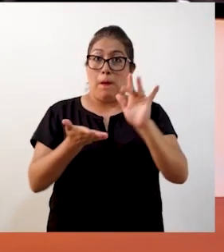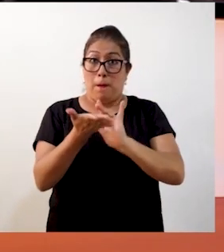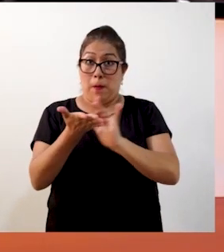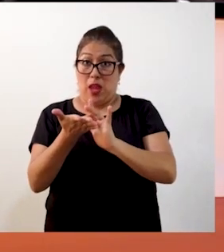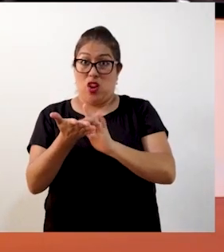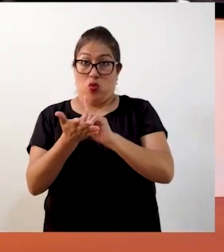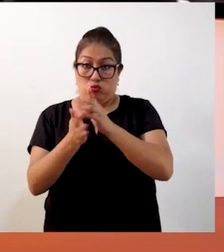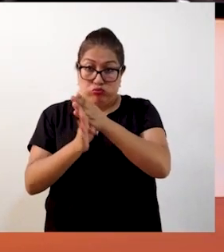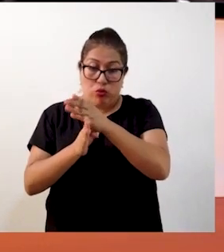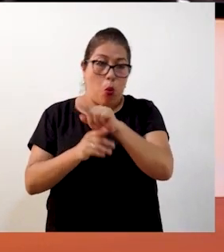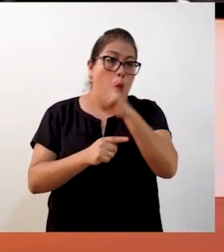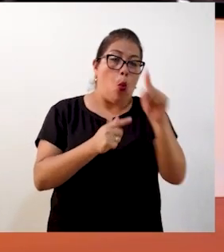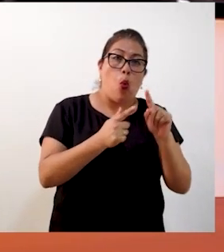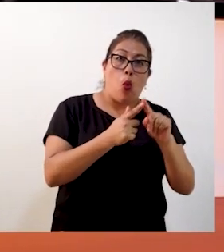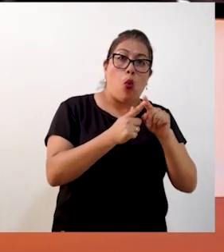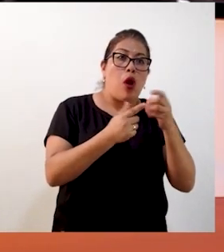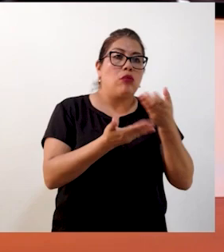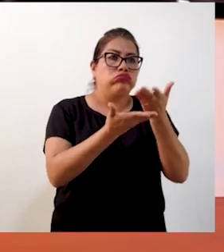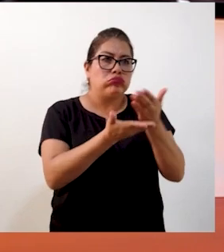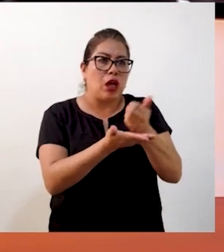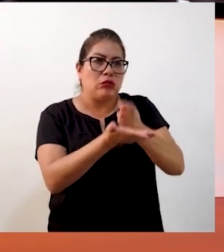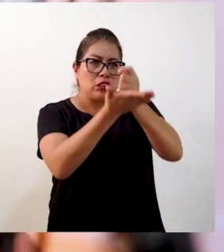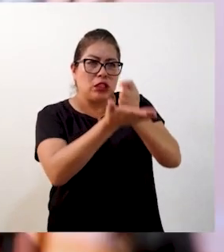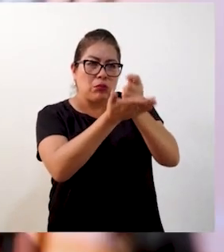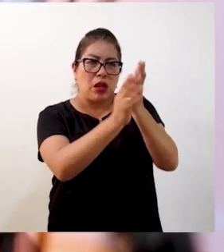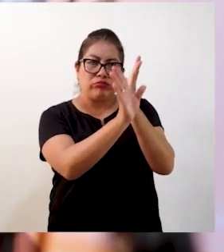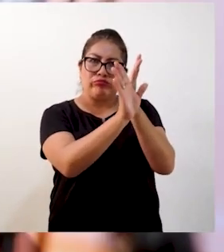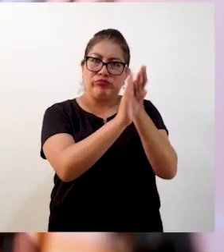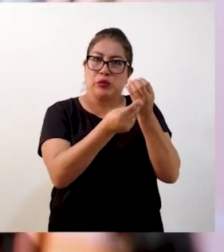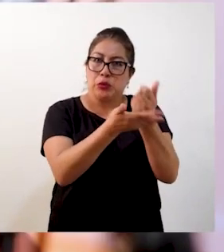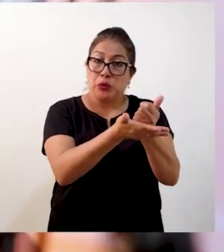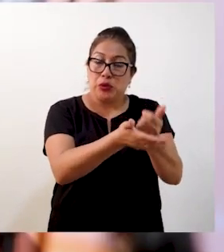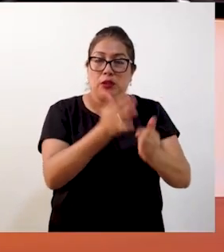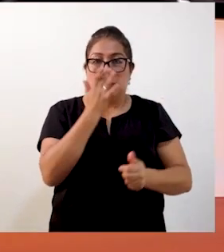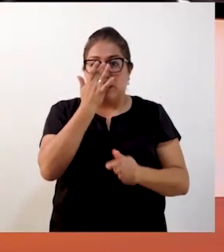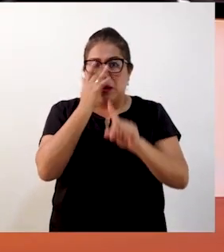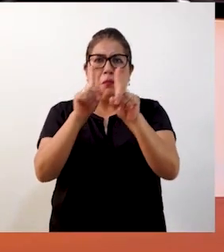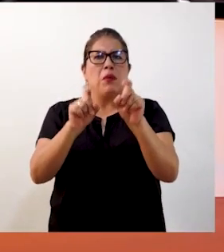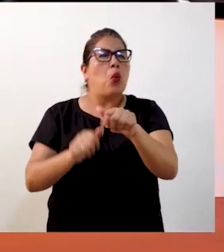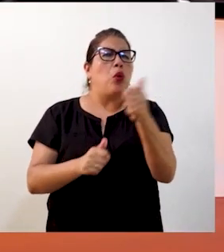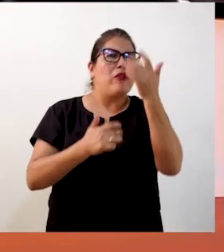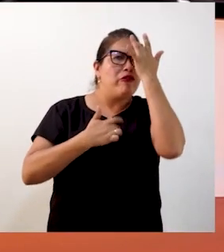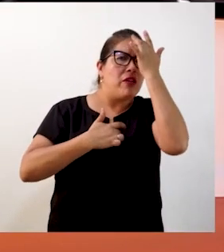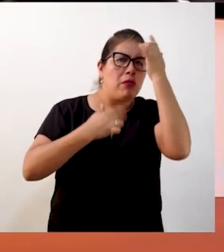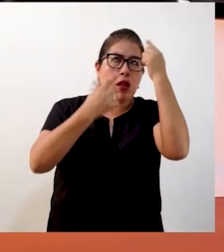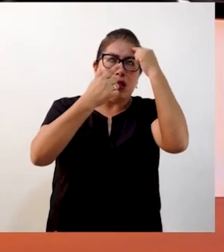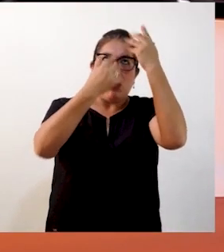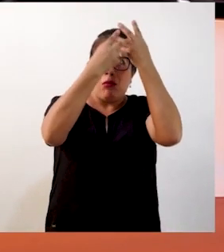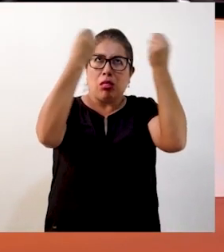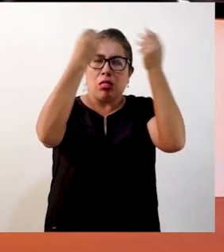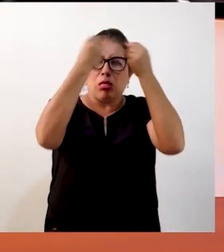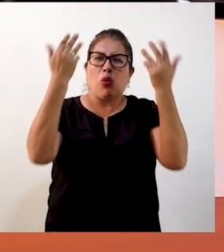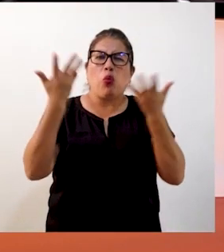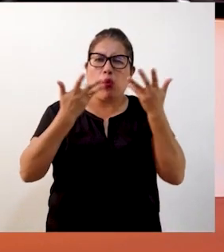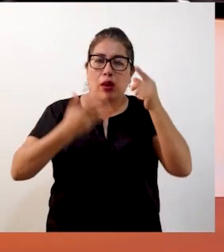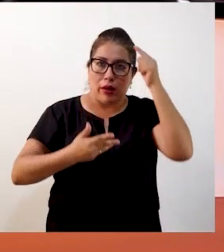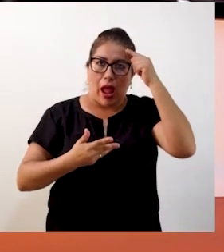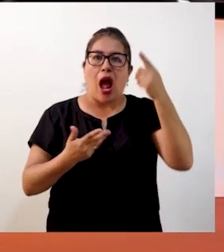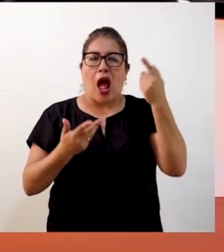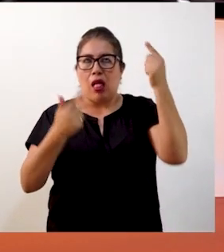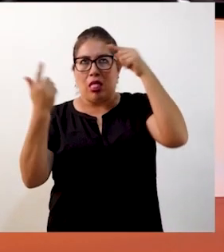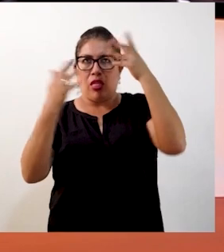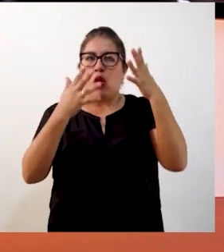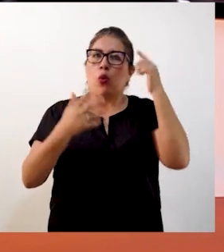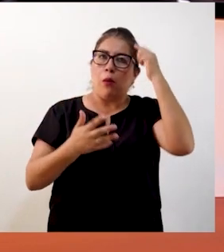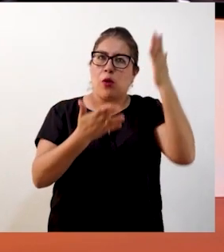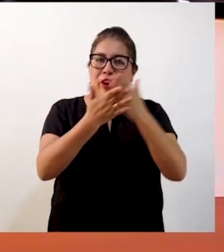las medicinas y por otro lado la psicoterapia. ¿Qué cosa es el Alzheimer? La enfermedad de Alzheimer se caracteriza porque debuta con